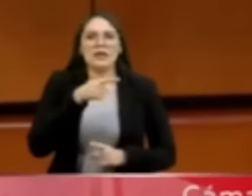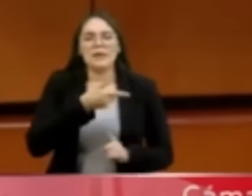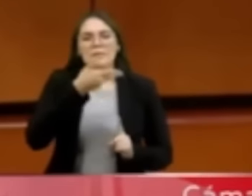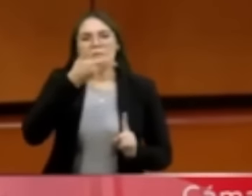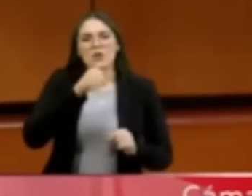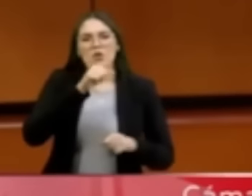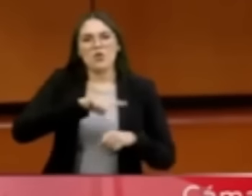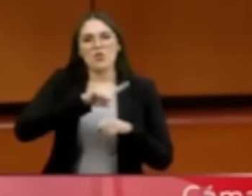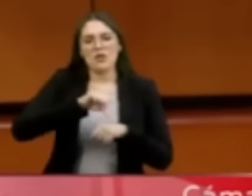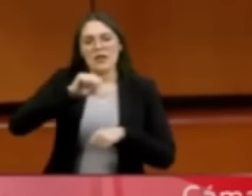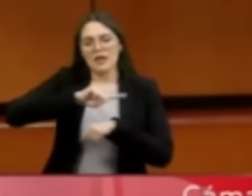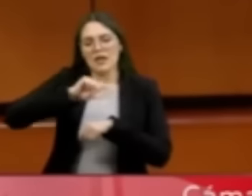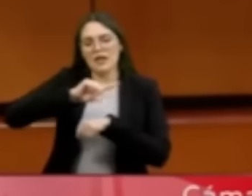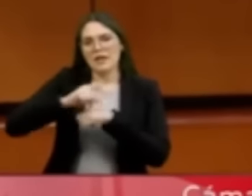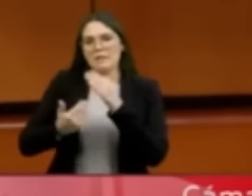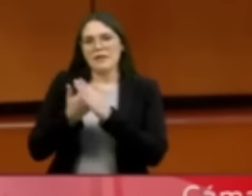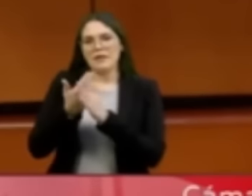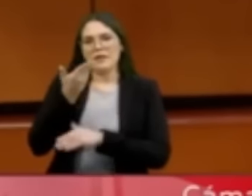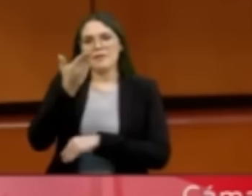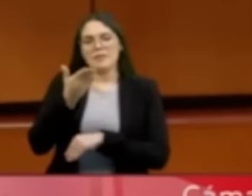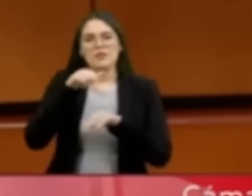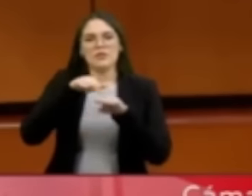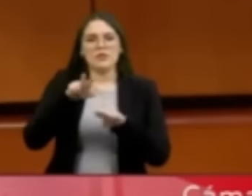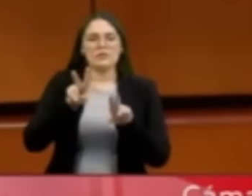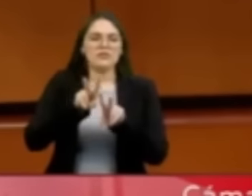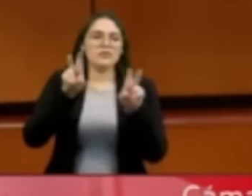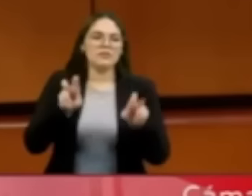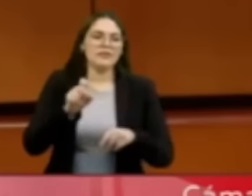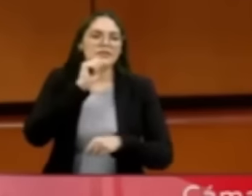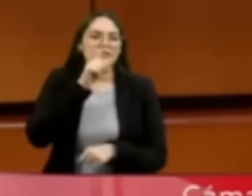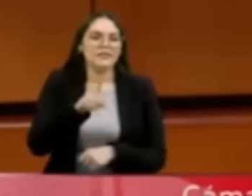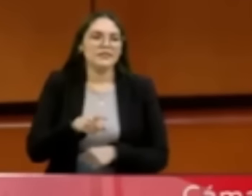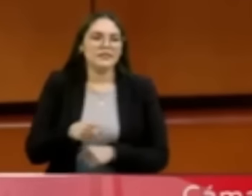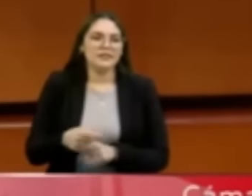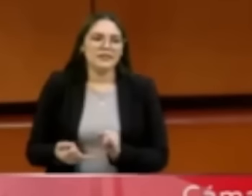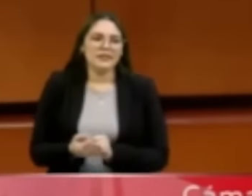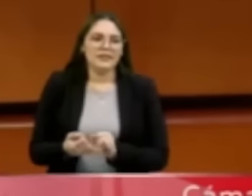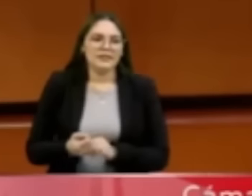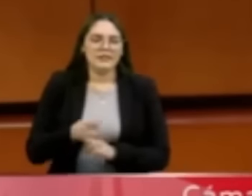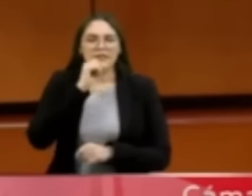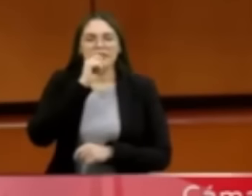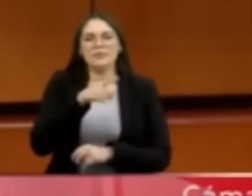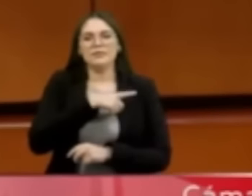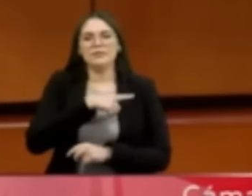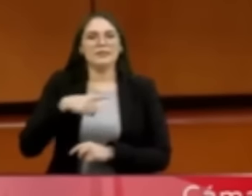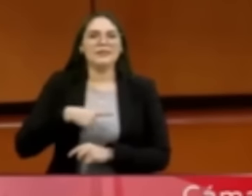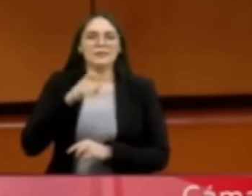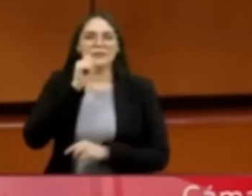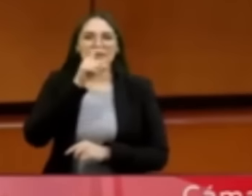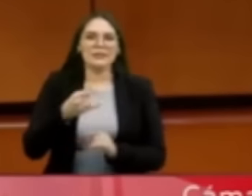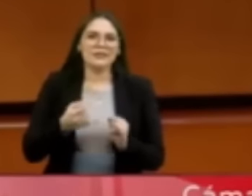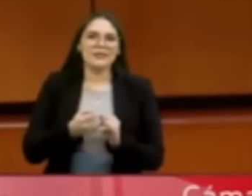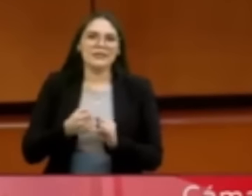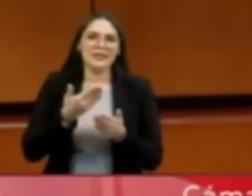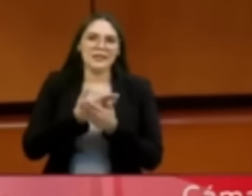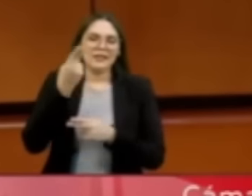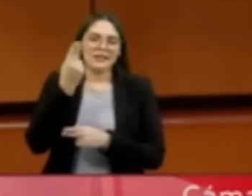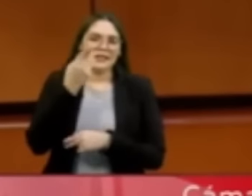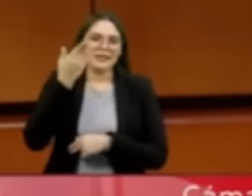mañana licencia a la cámara por razones de salud. Muy probablemente esta misma tarde se reincorpore. Quiso cumplir con su